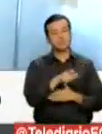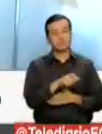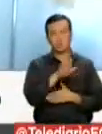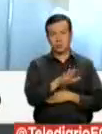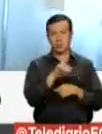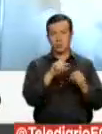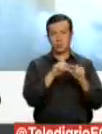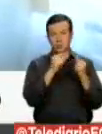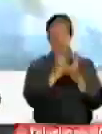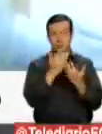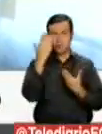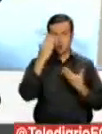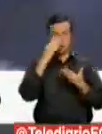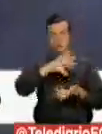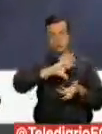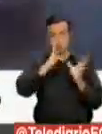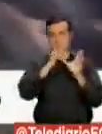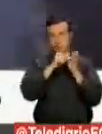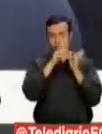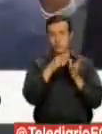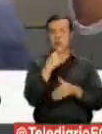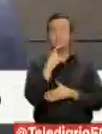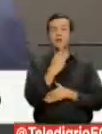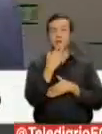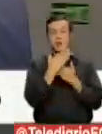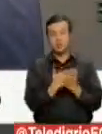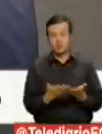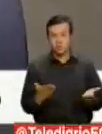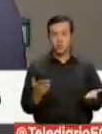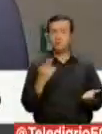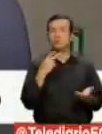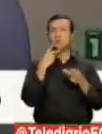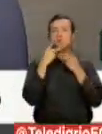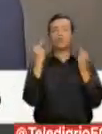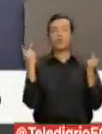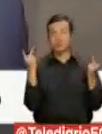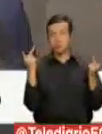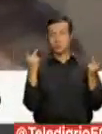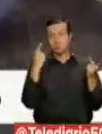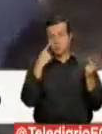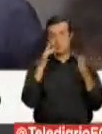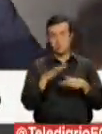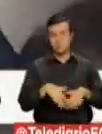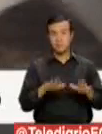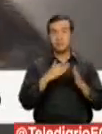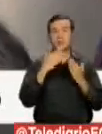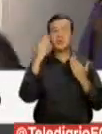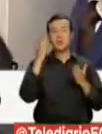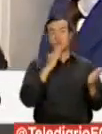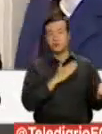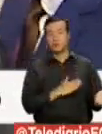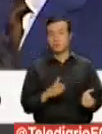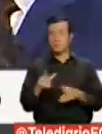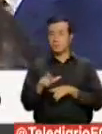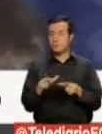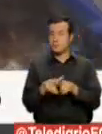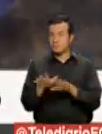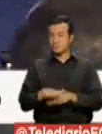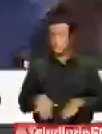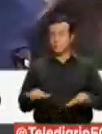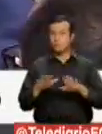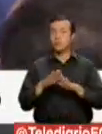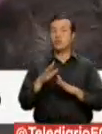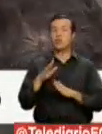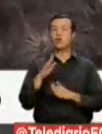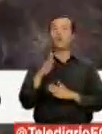bancada de la Revolución Ciudadana es por mal uso de bienes públicos y se origina en un evento de carácter político organizado en las instalaciones de la Politécnica